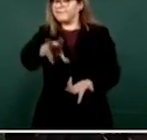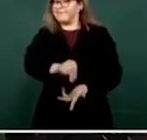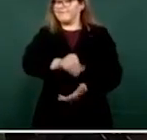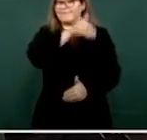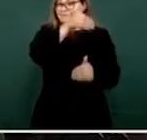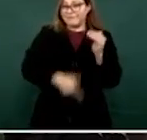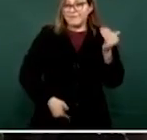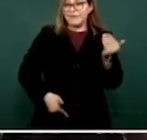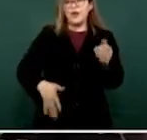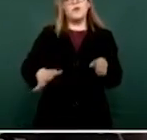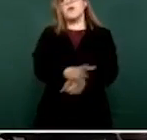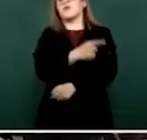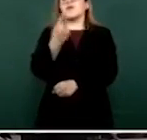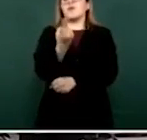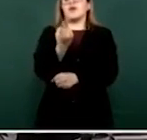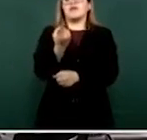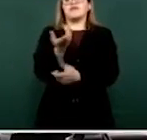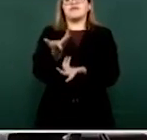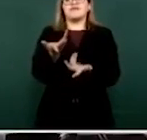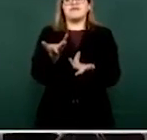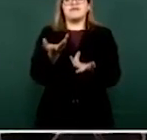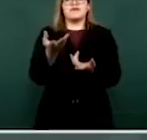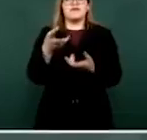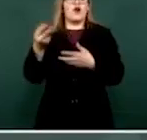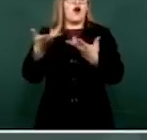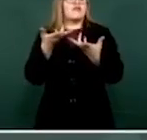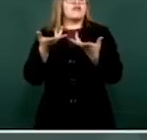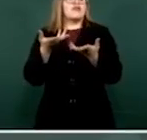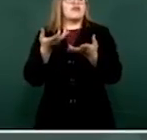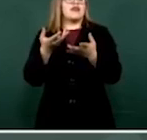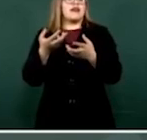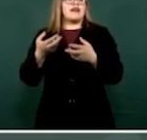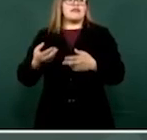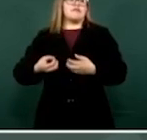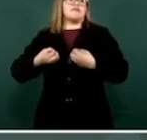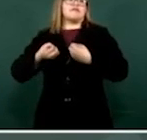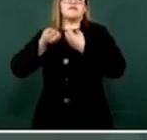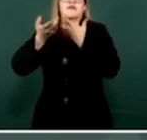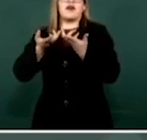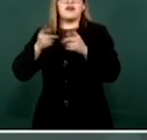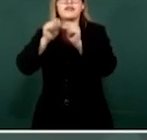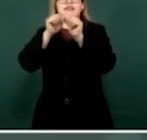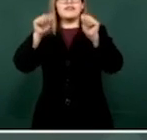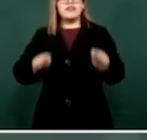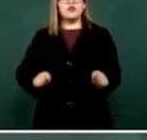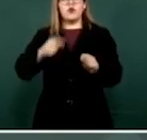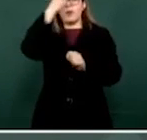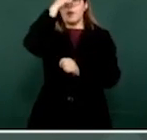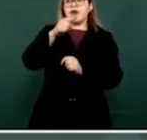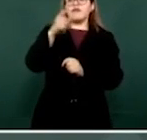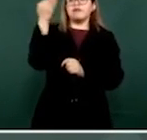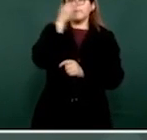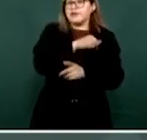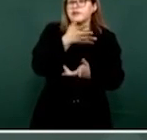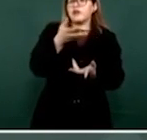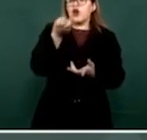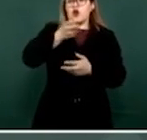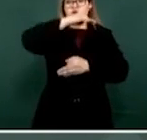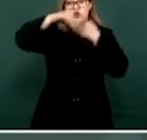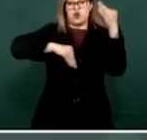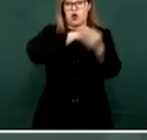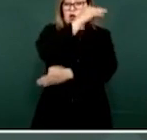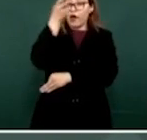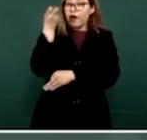porque no era producir, era entregar títulos para la especulación. Entonces todo eso ya